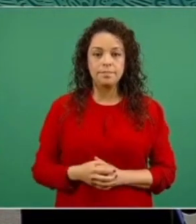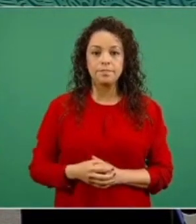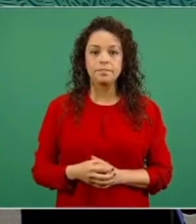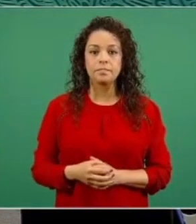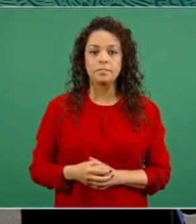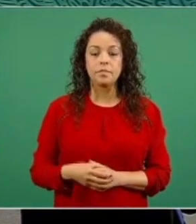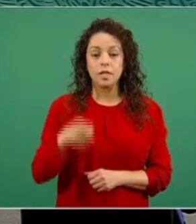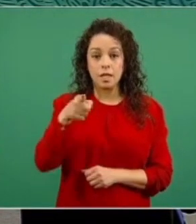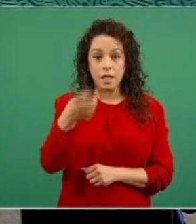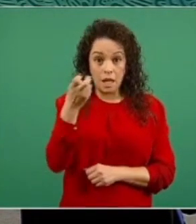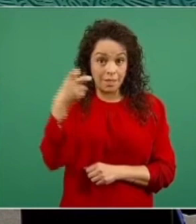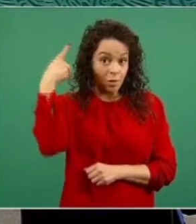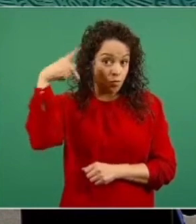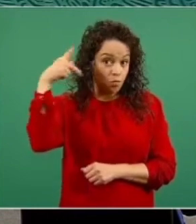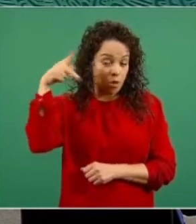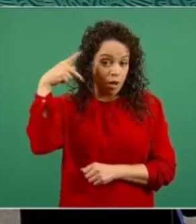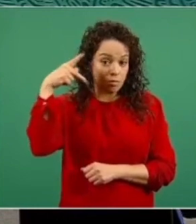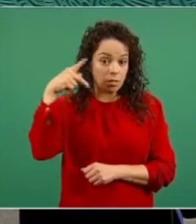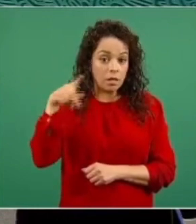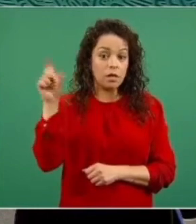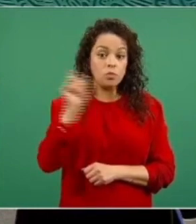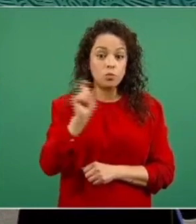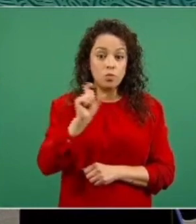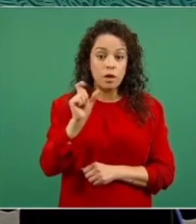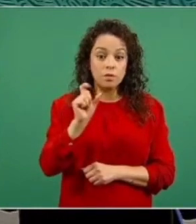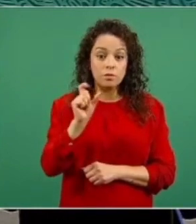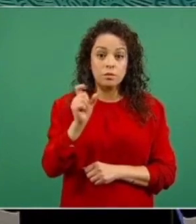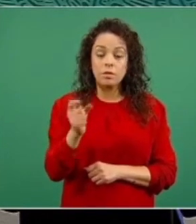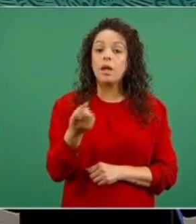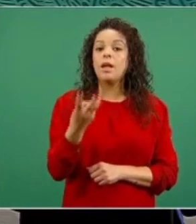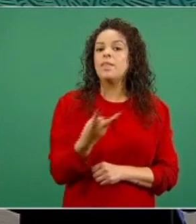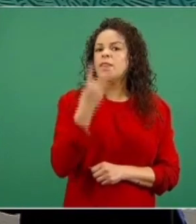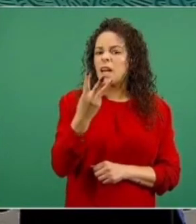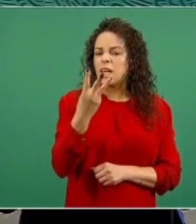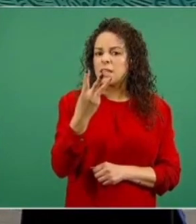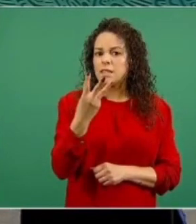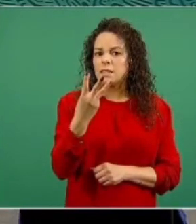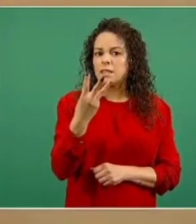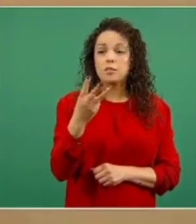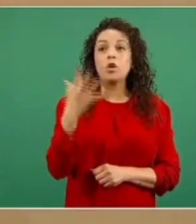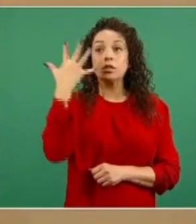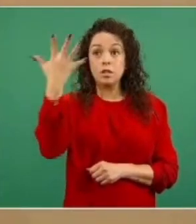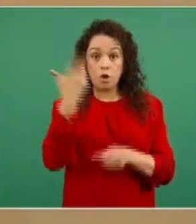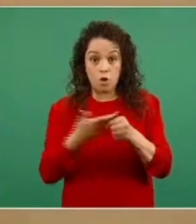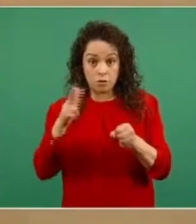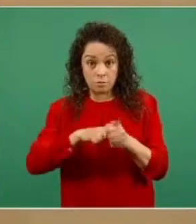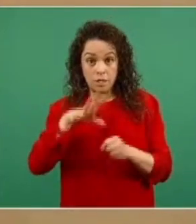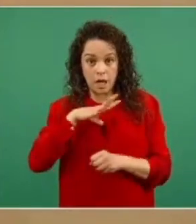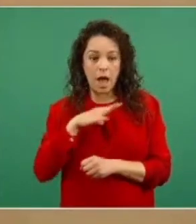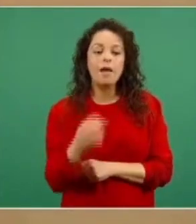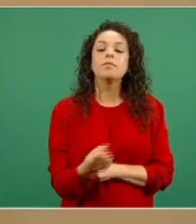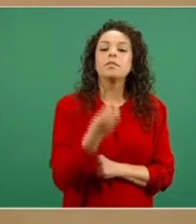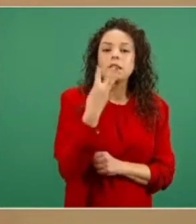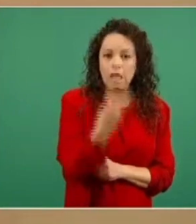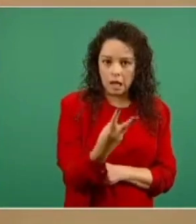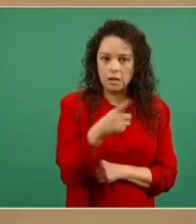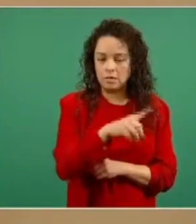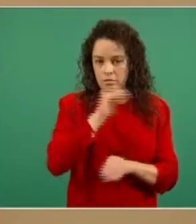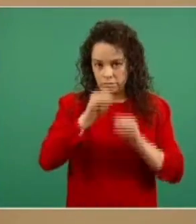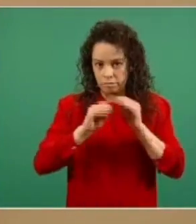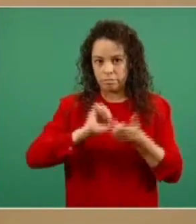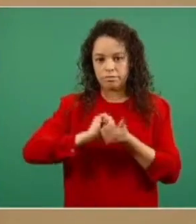Puebla, particularmente en 3 de los 5 hospitales que tenemos ahí. En el caso de Morelos, hoy